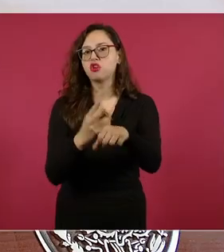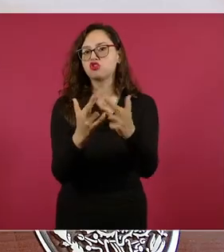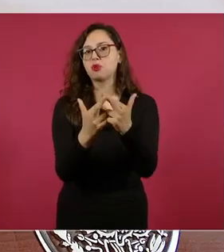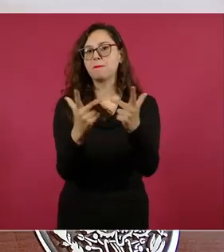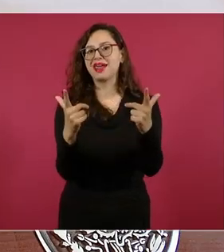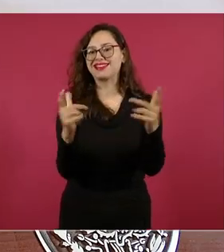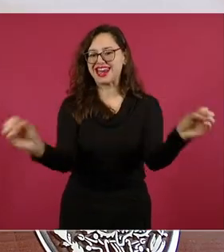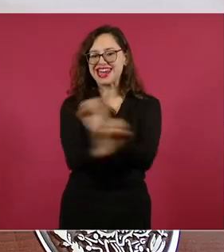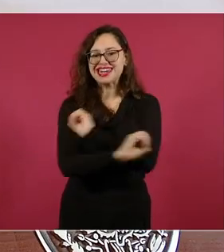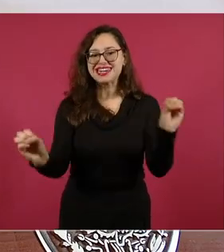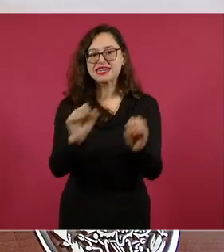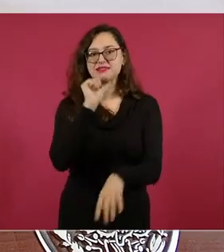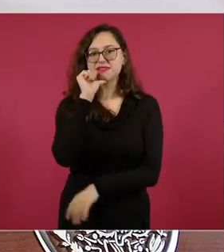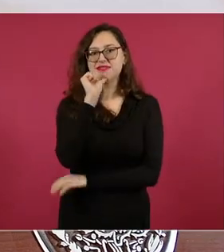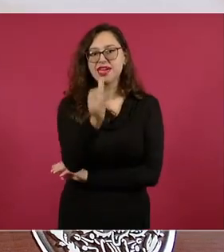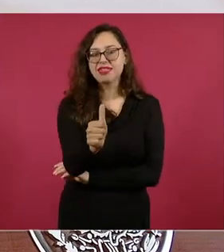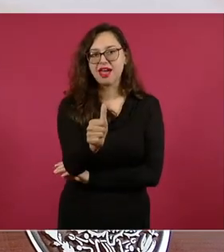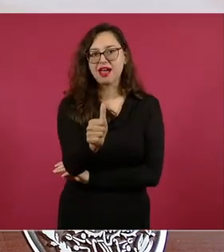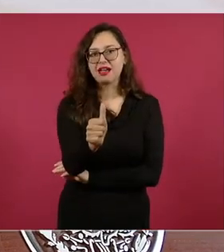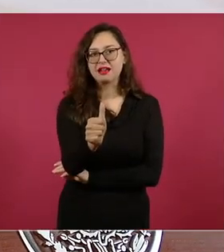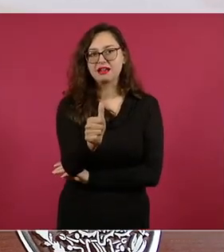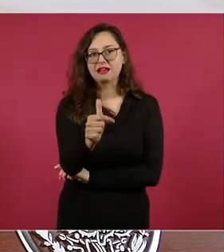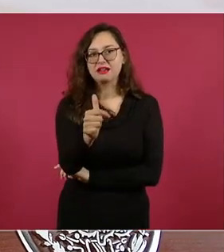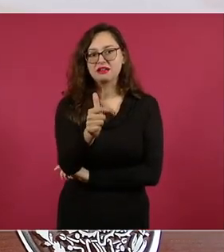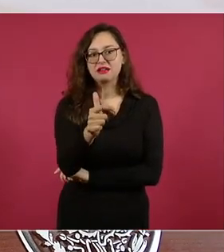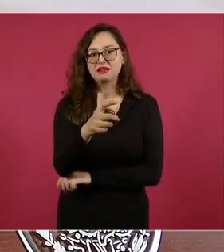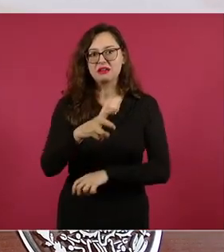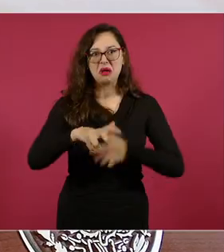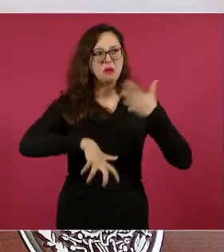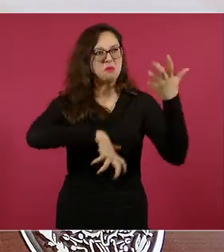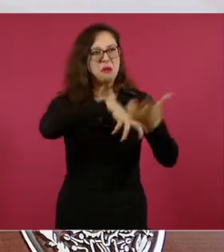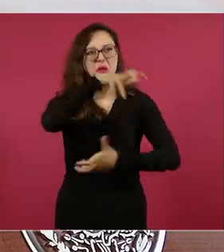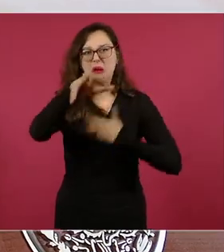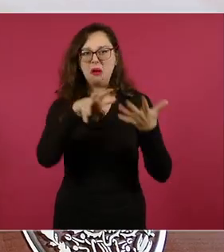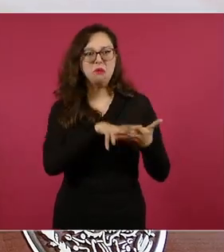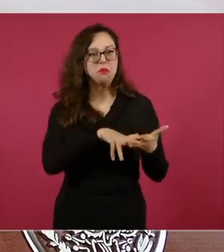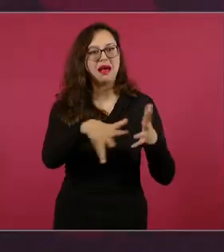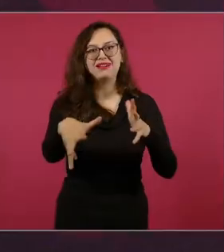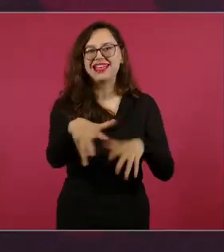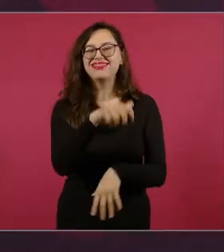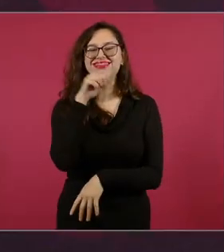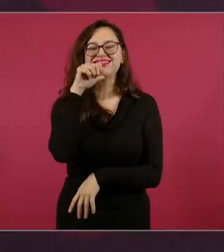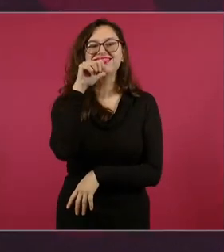Es un movimiento que ha sido, es y seguirá siendo pacífico.